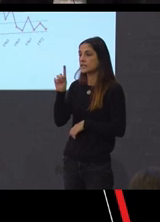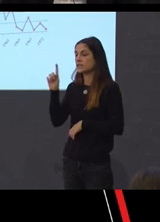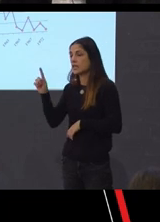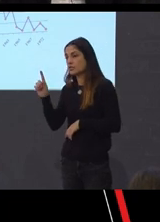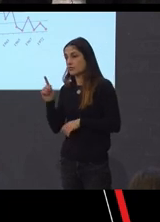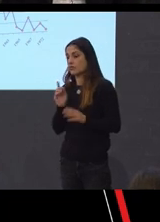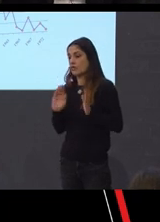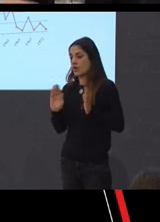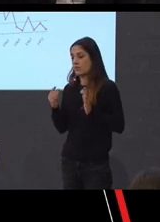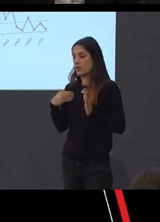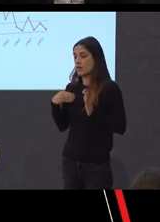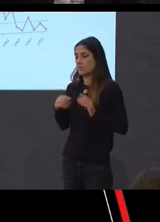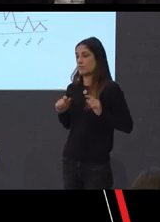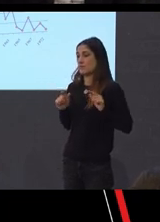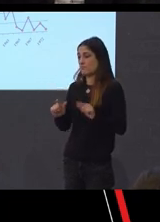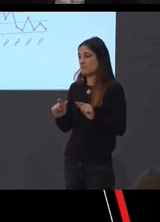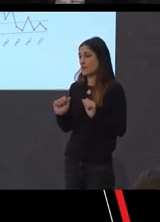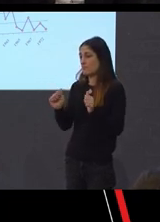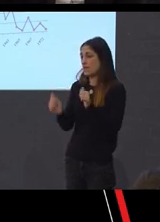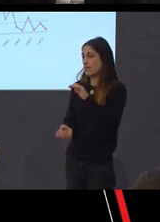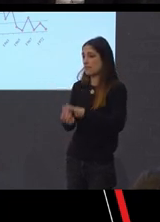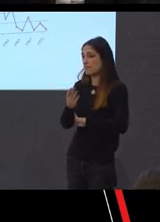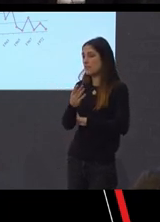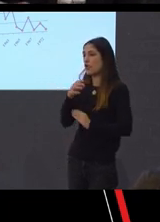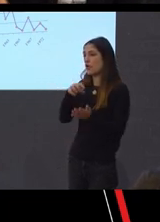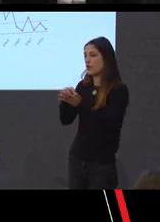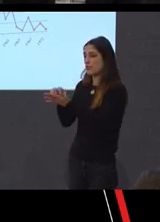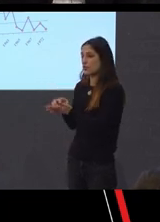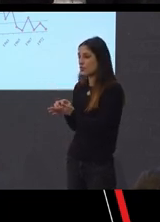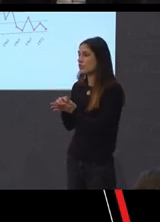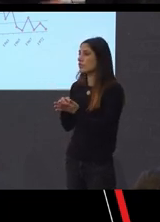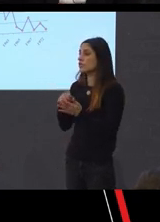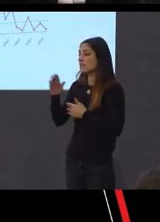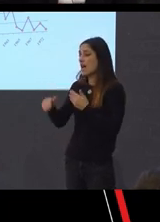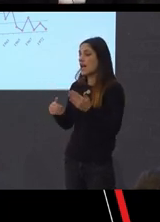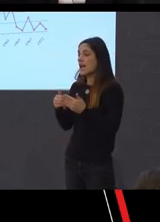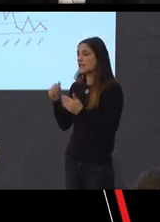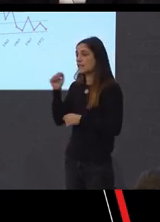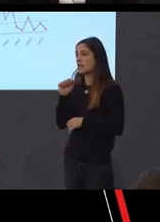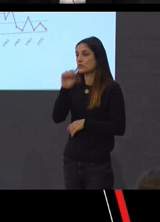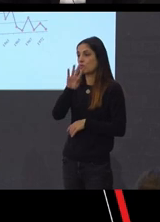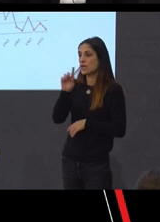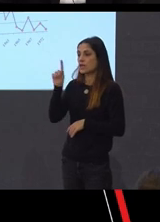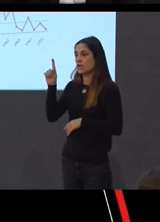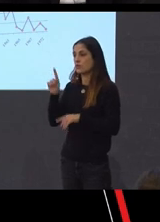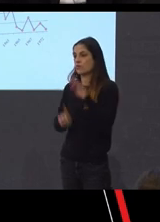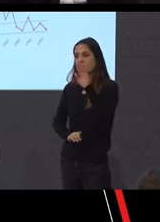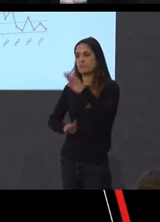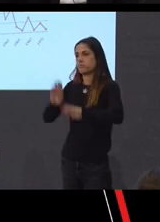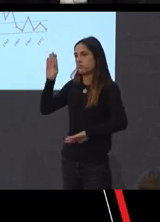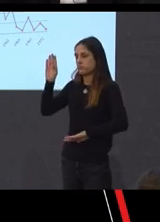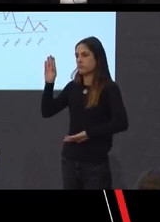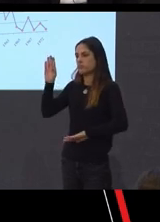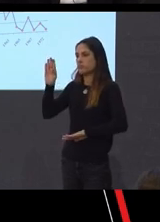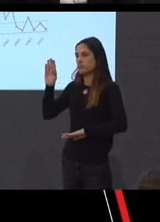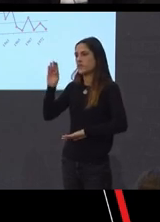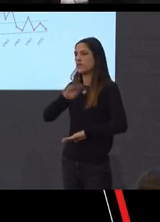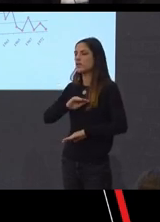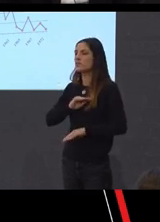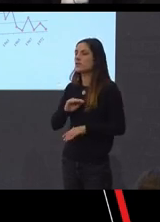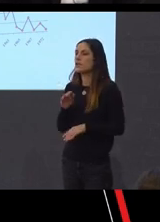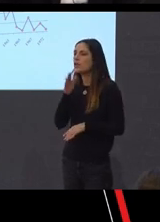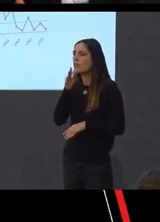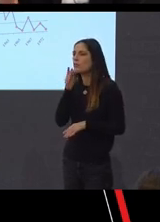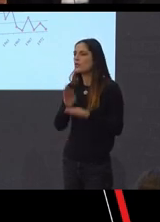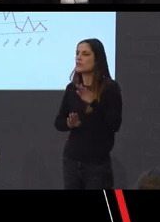ir evolucionando de maneira desigual ata o ano 51, na que sube de maneira exponencial. Por que sube nos anos 50? Por